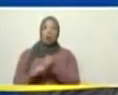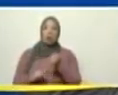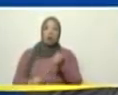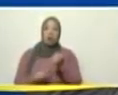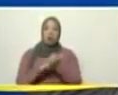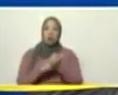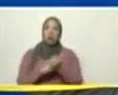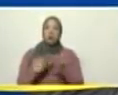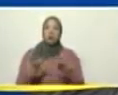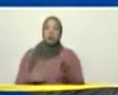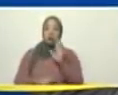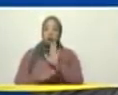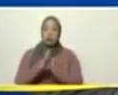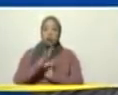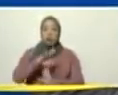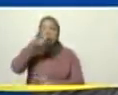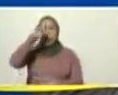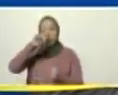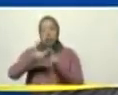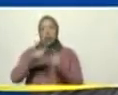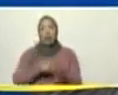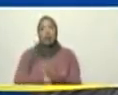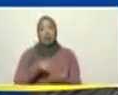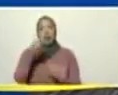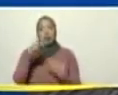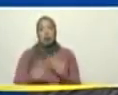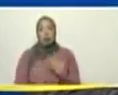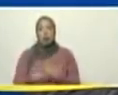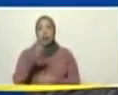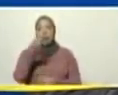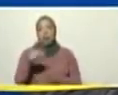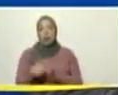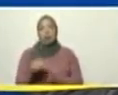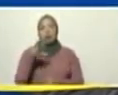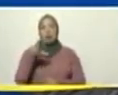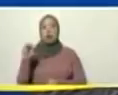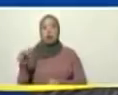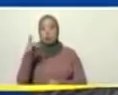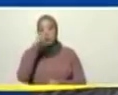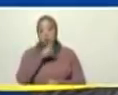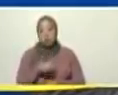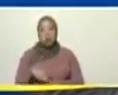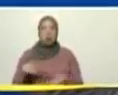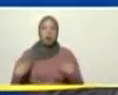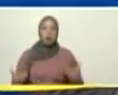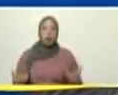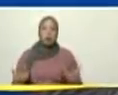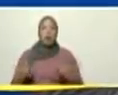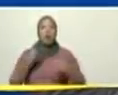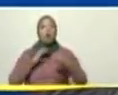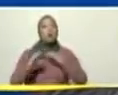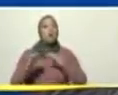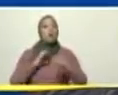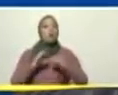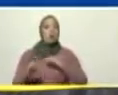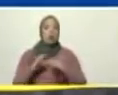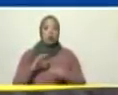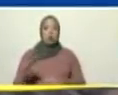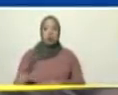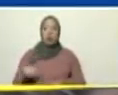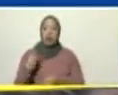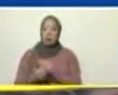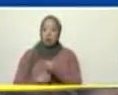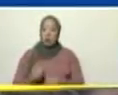Que tenemos el desafío de planificar hasta el 2030 la revolución bolivariana. ¿Qué tipo de comunicación vamos a